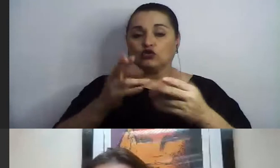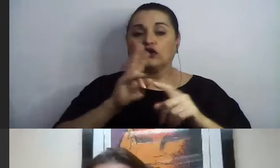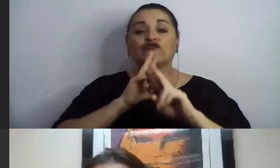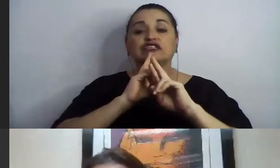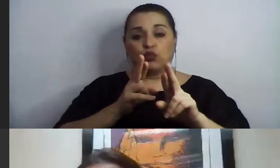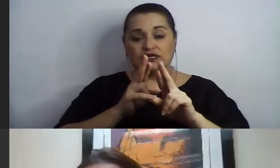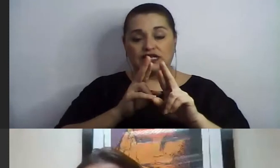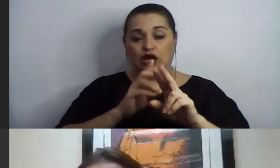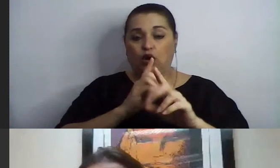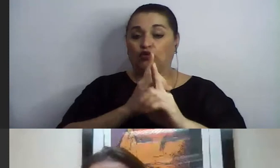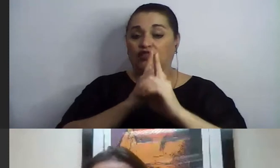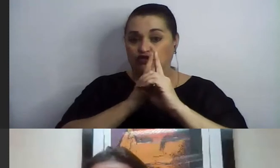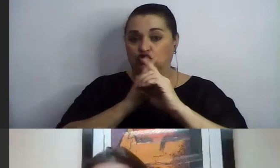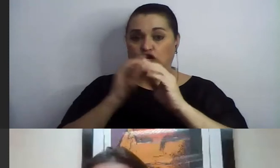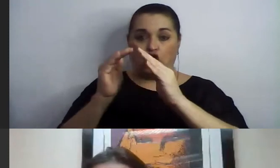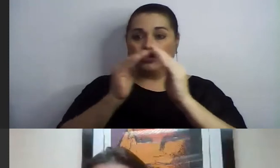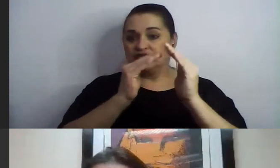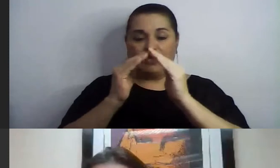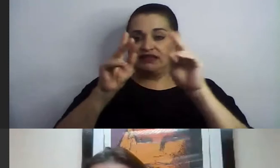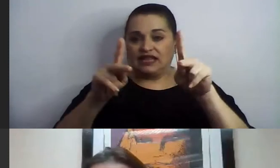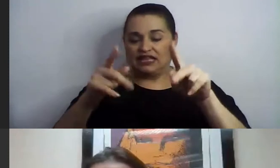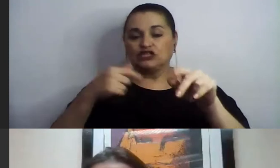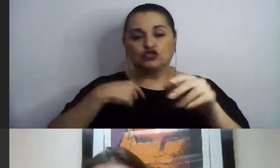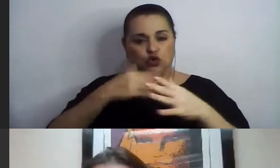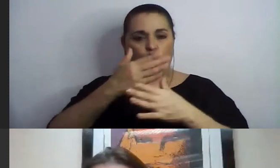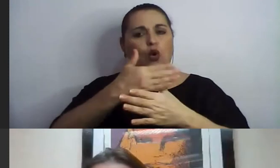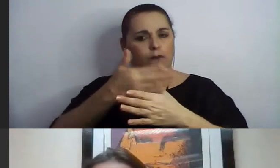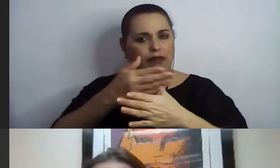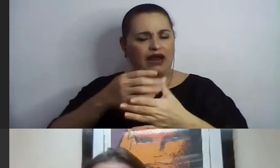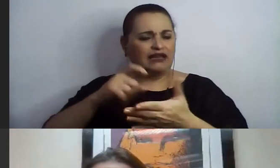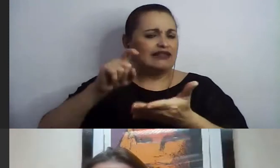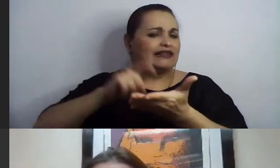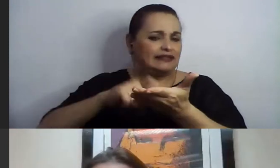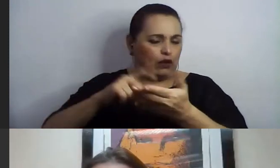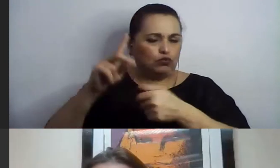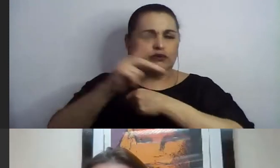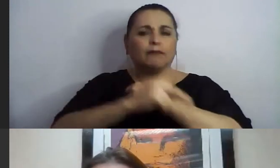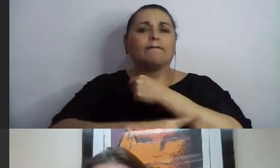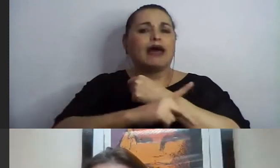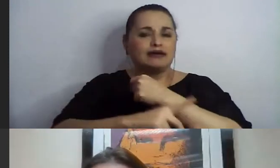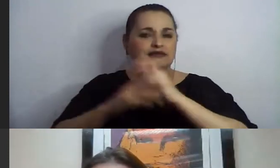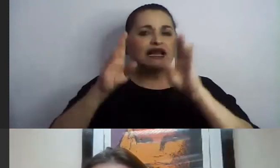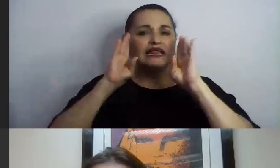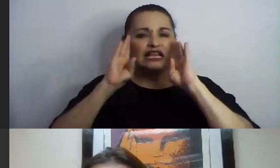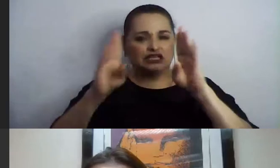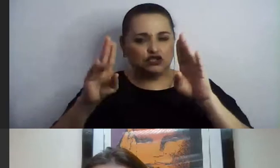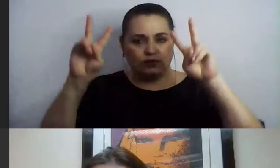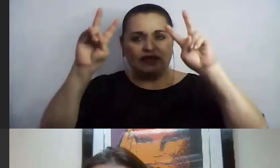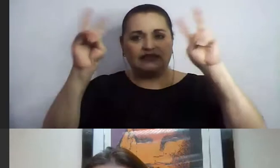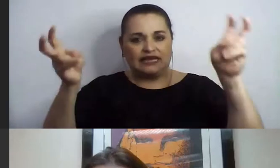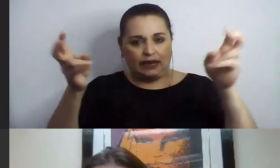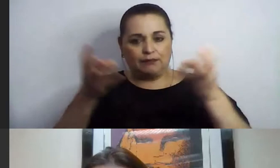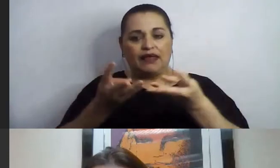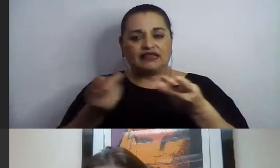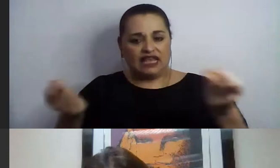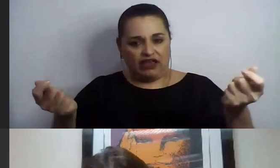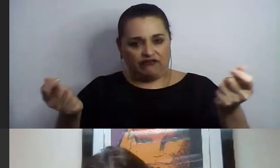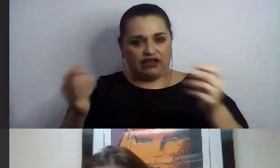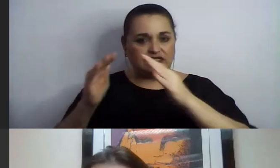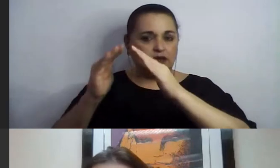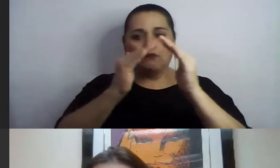defensoría de los habitantes comparto completamente que hay una deuda país en la atención del tema de tierras para la